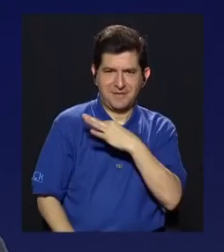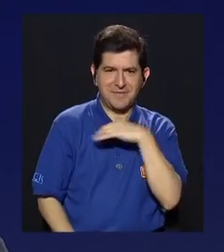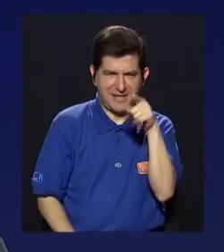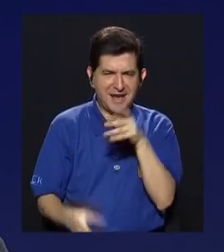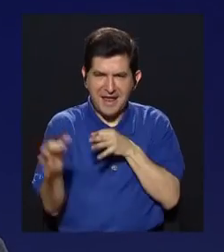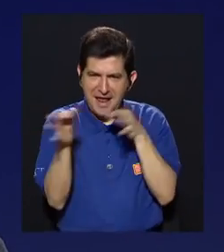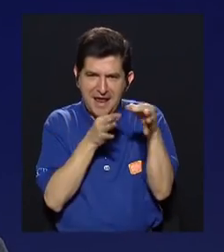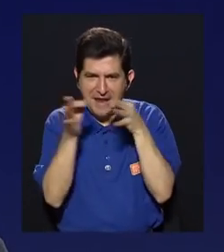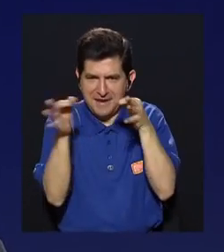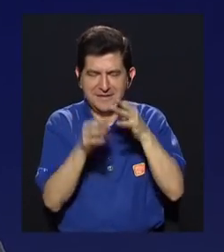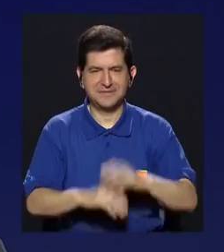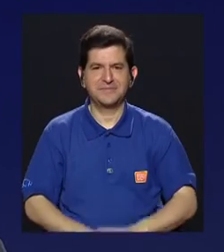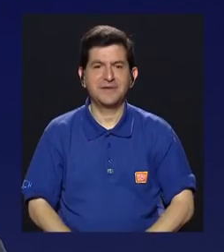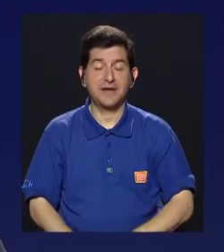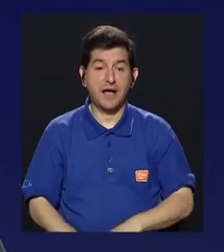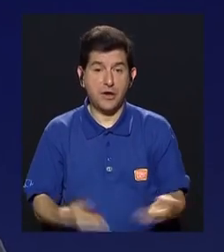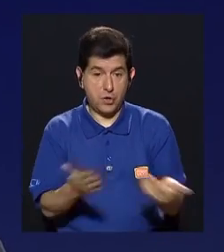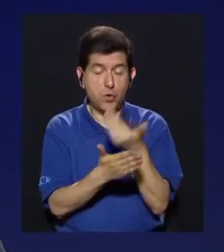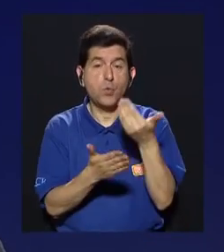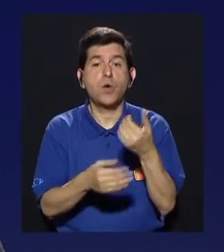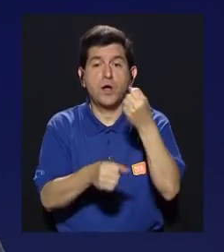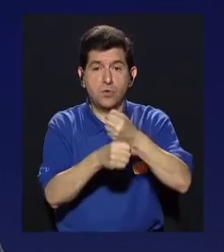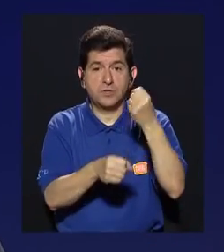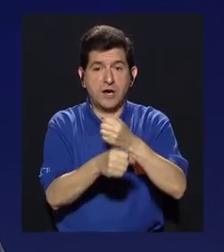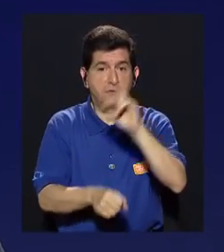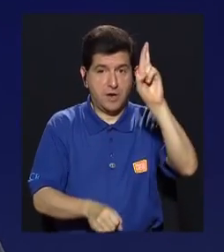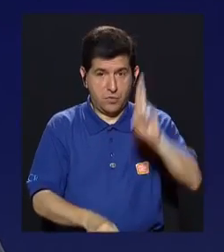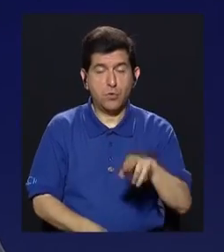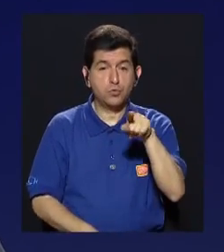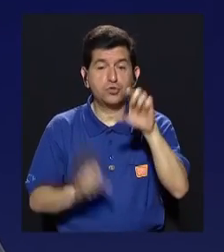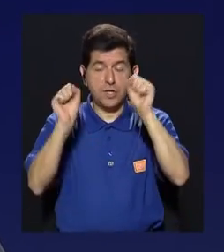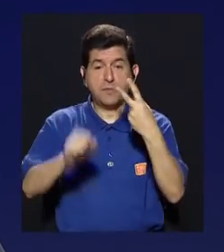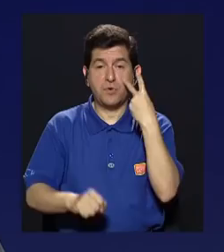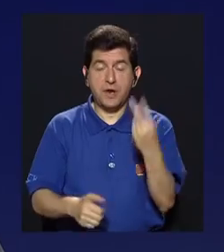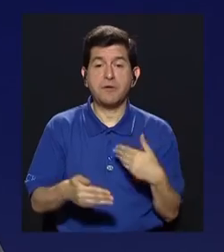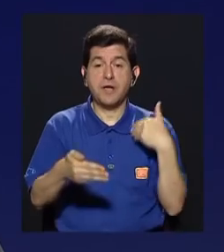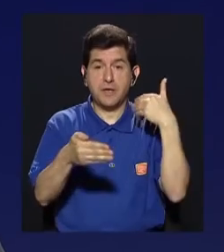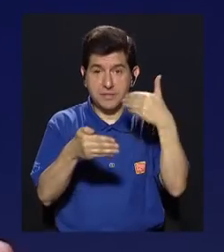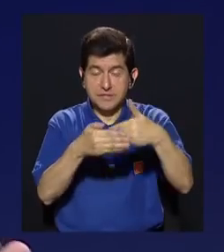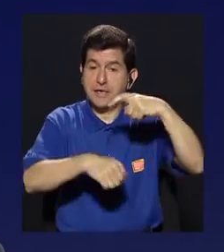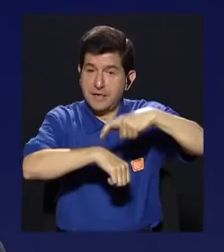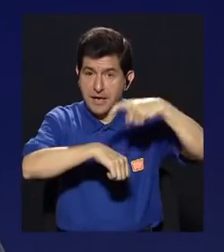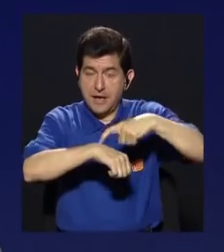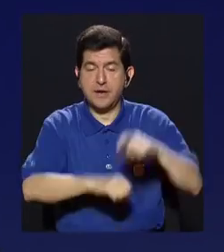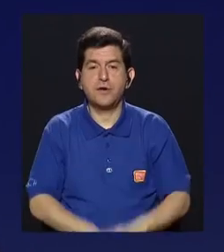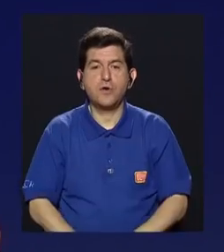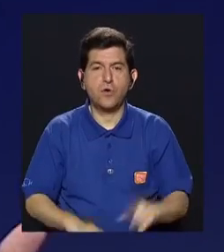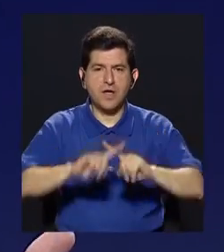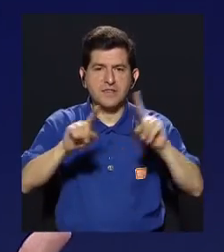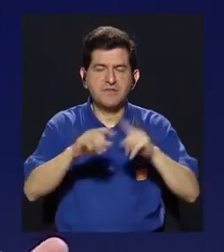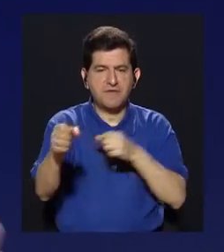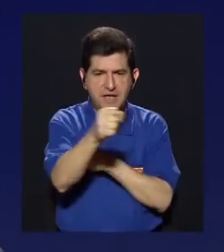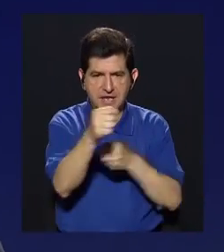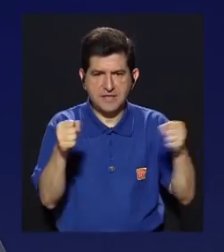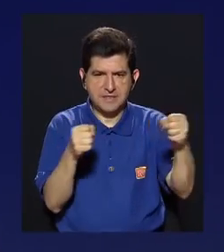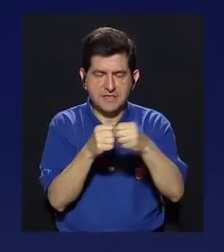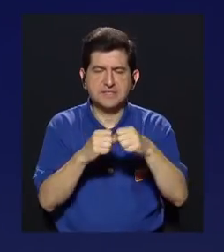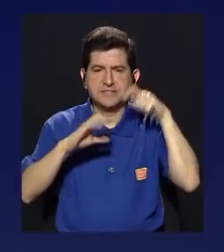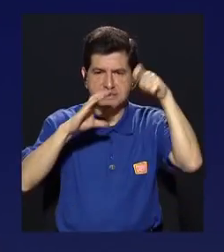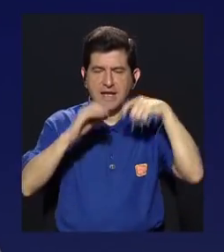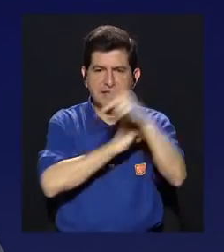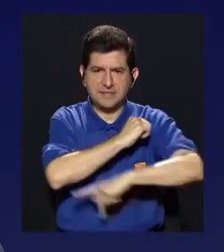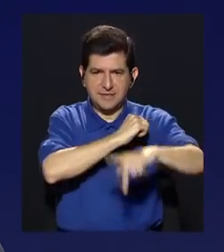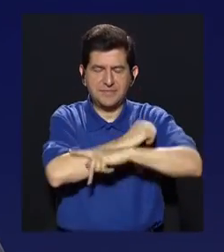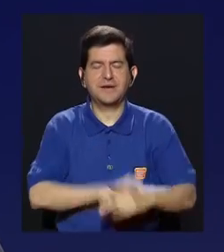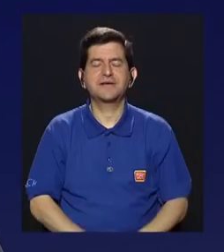festival muy importante con su documental nosotros las piedras para eso lo hemos invitado para que nos cuentes sobre